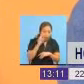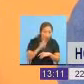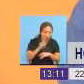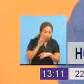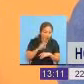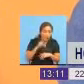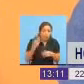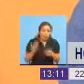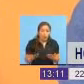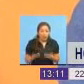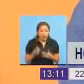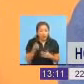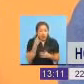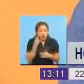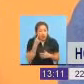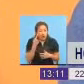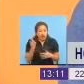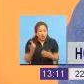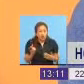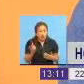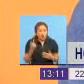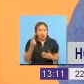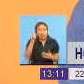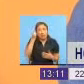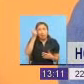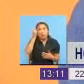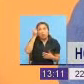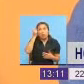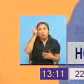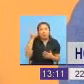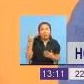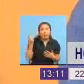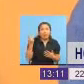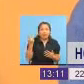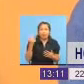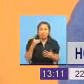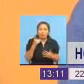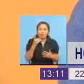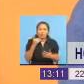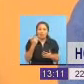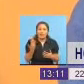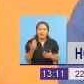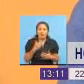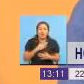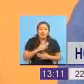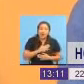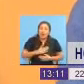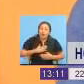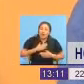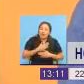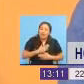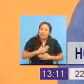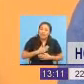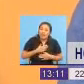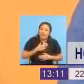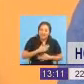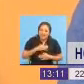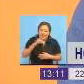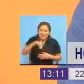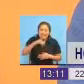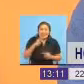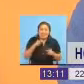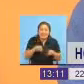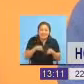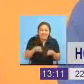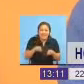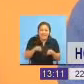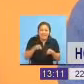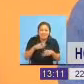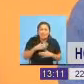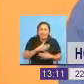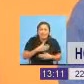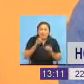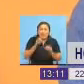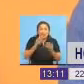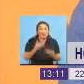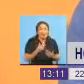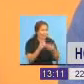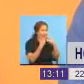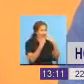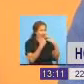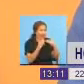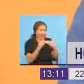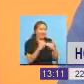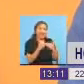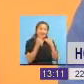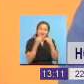ya como que uno pierde cierta referencia de lo bien que uno se siente dentro de este lugar muy bien muchas gracias